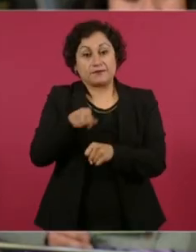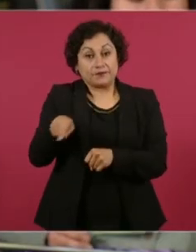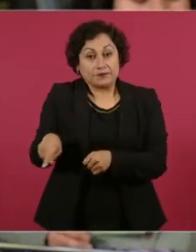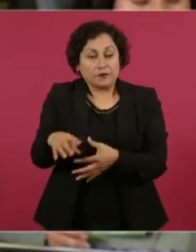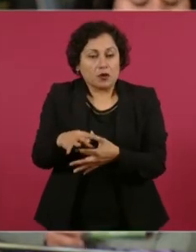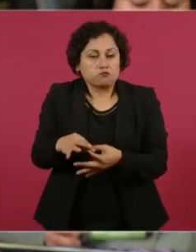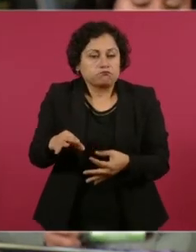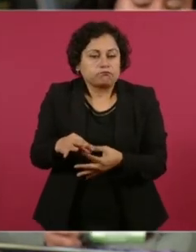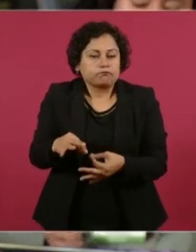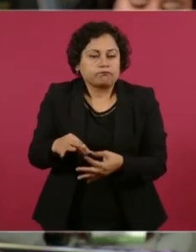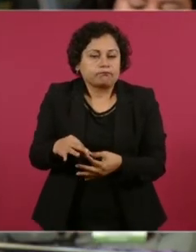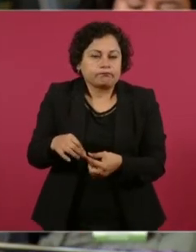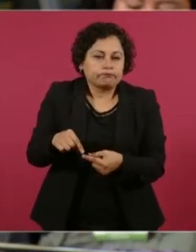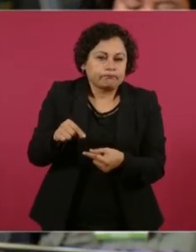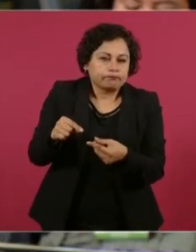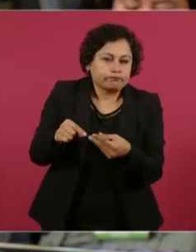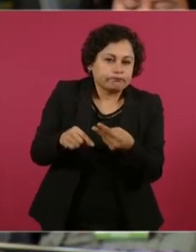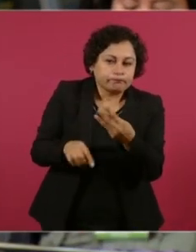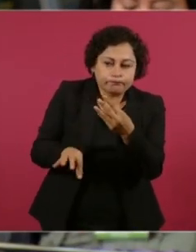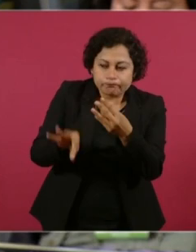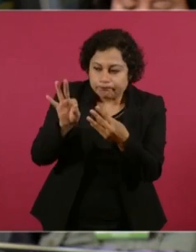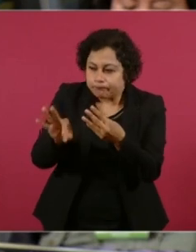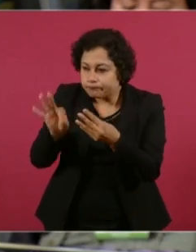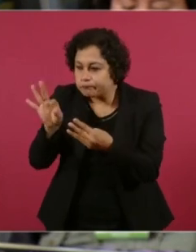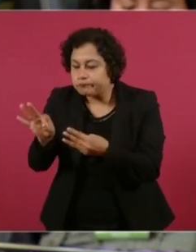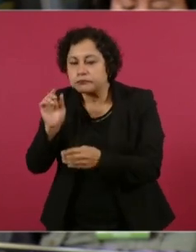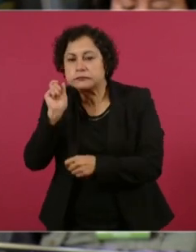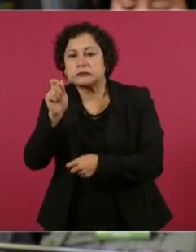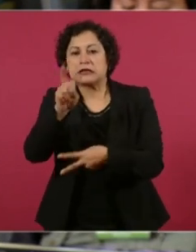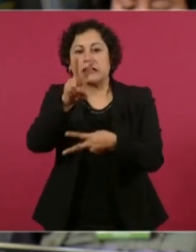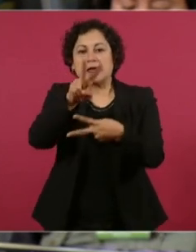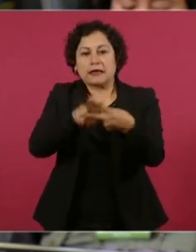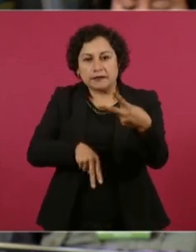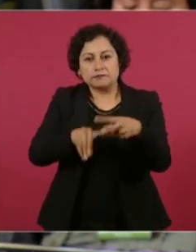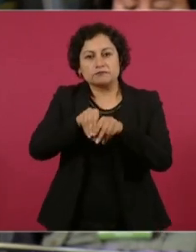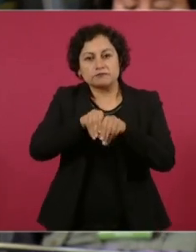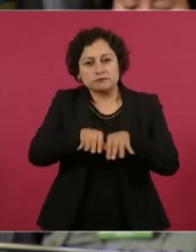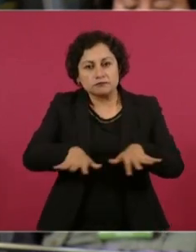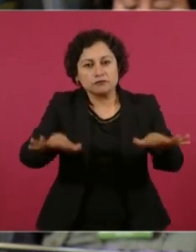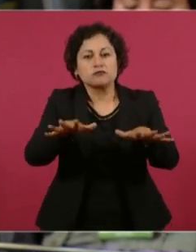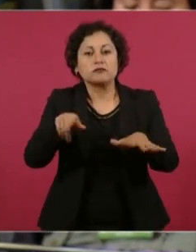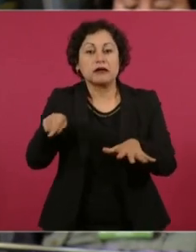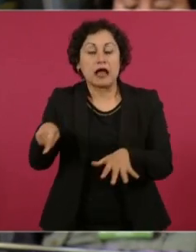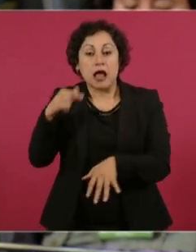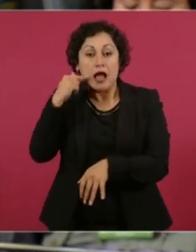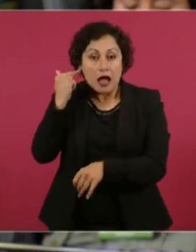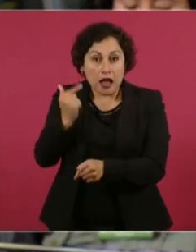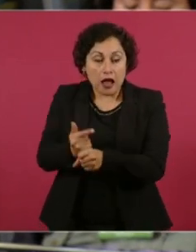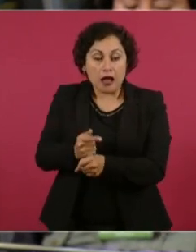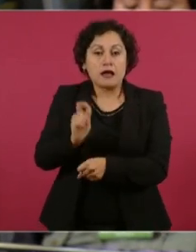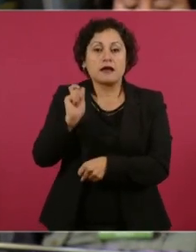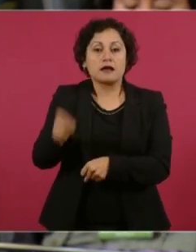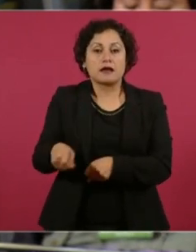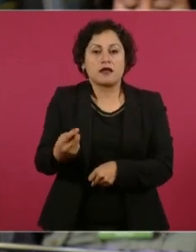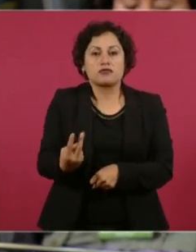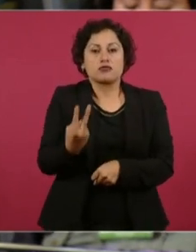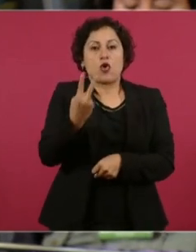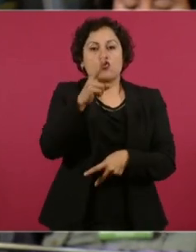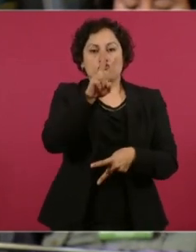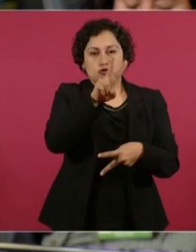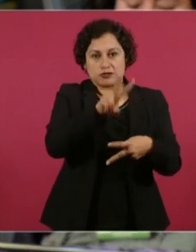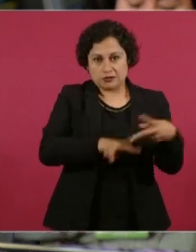manejando estas tendencias. Ahí se hace el descubrimiento precisamente de estas dos tendencias